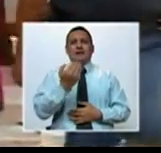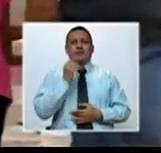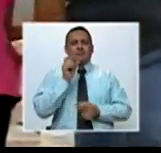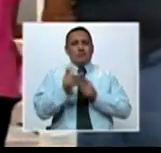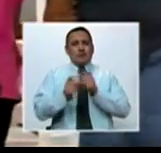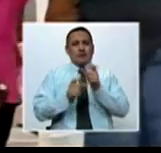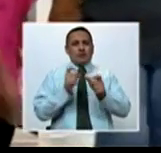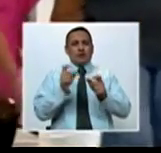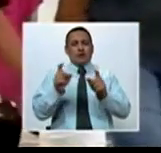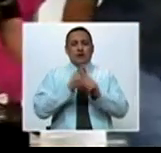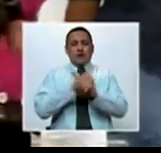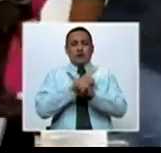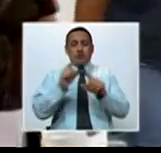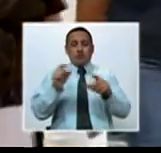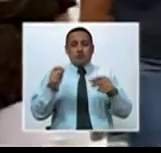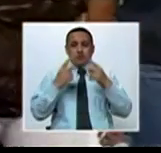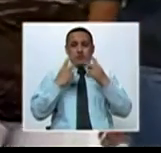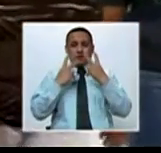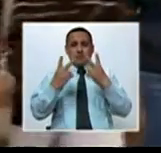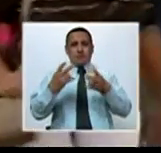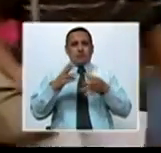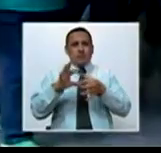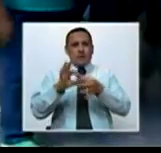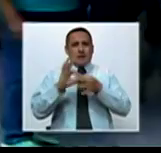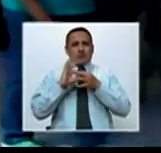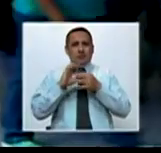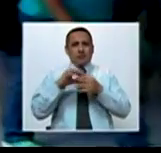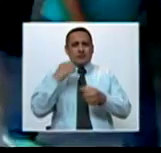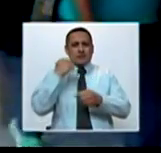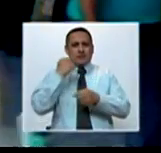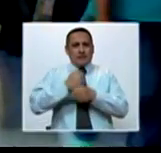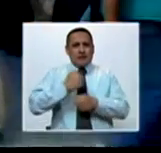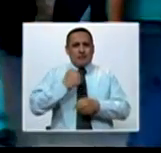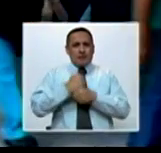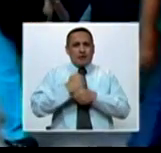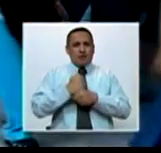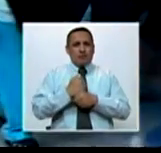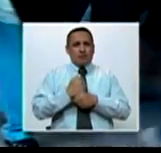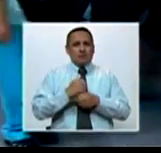no se encuentren en una relación laboral